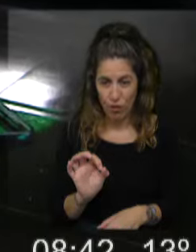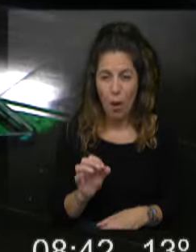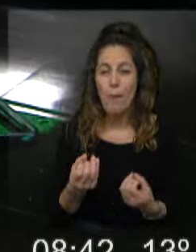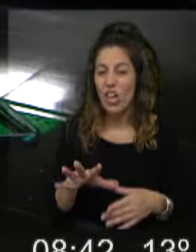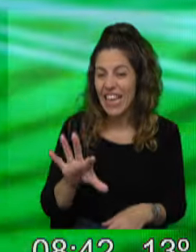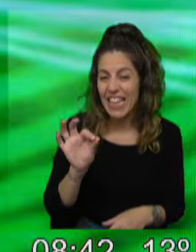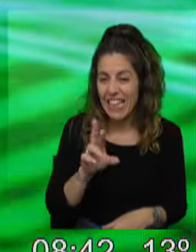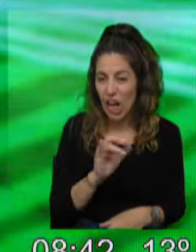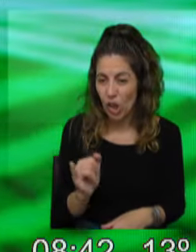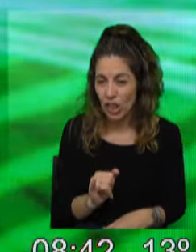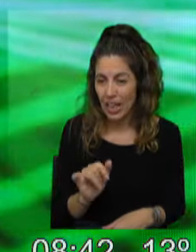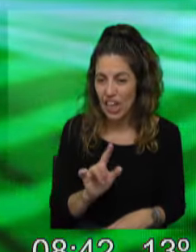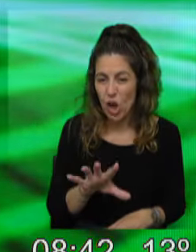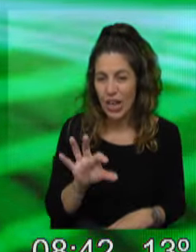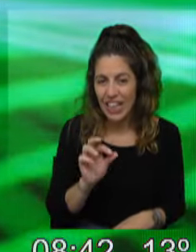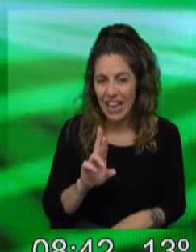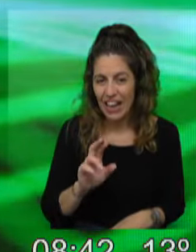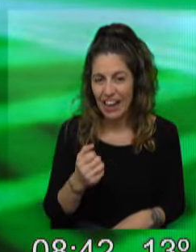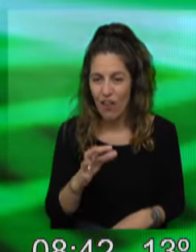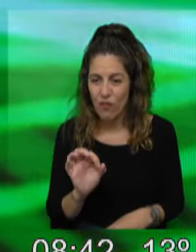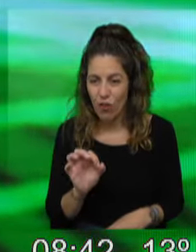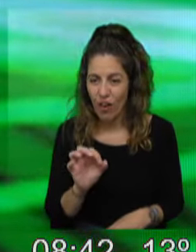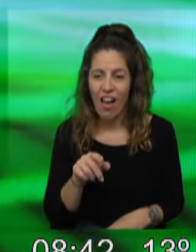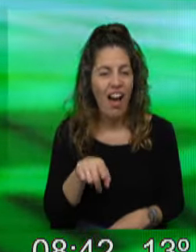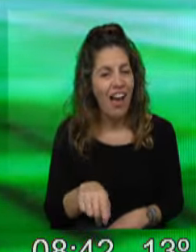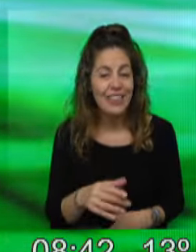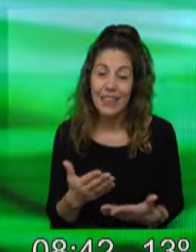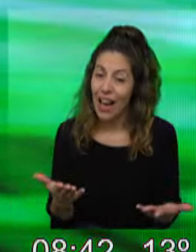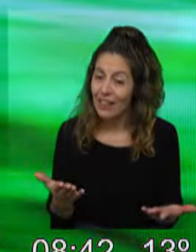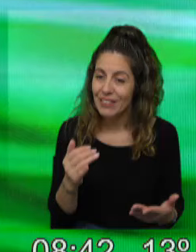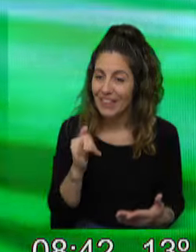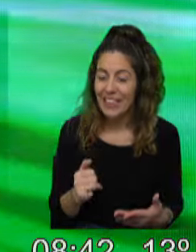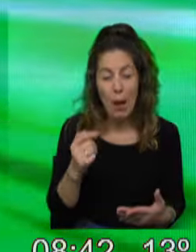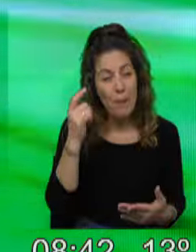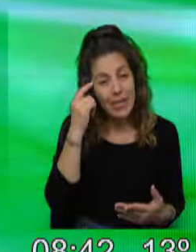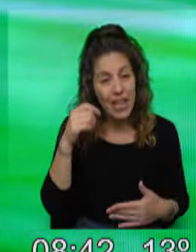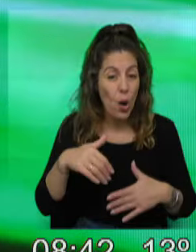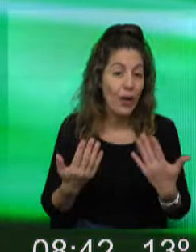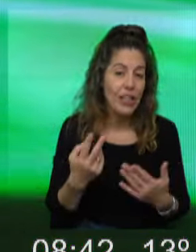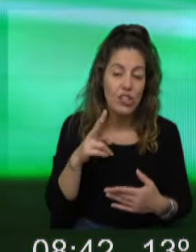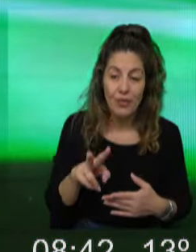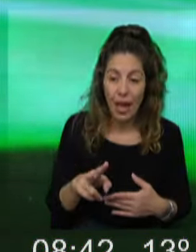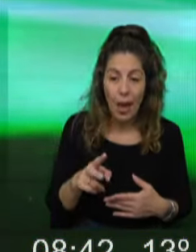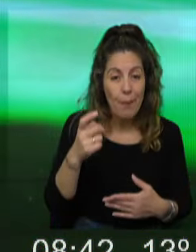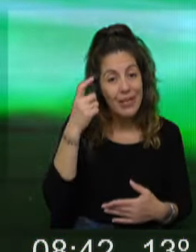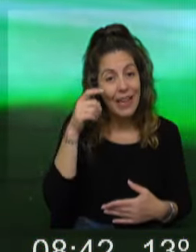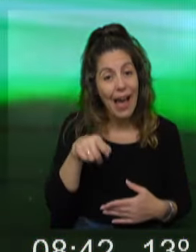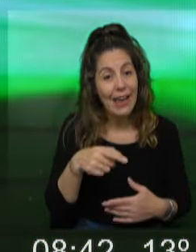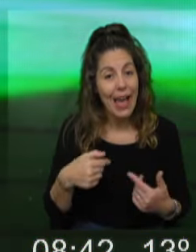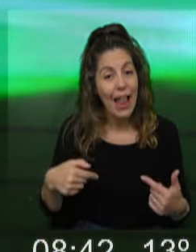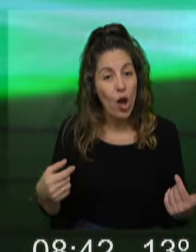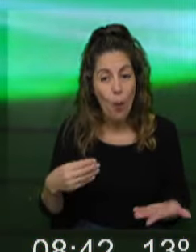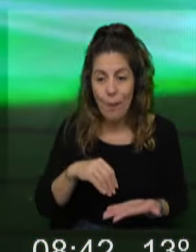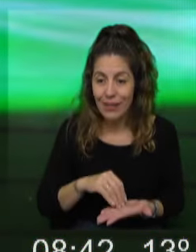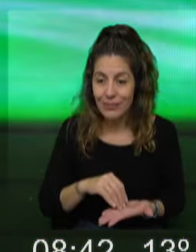Rodríguez y no elegirá rafo este bueno Ah ahí uno tendría a pensar o cualquier observador tendría a pensar que hay algo más que